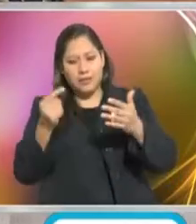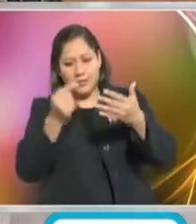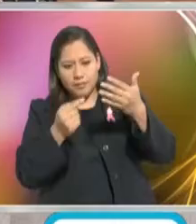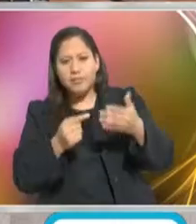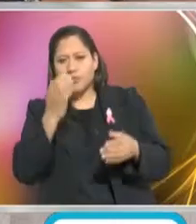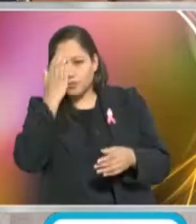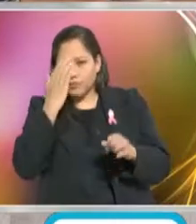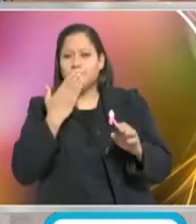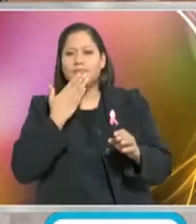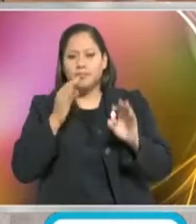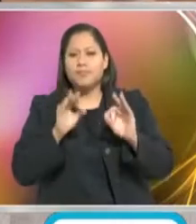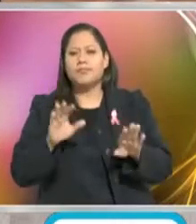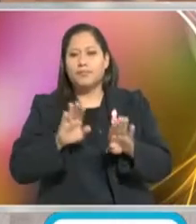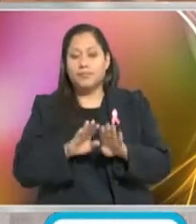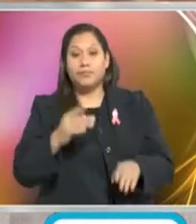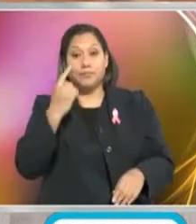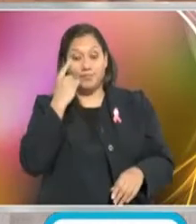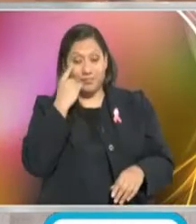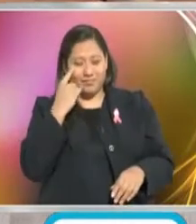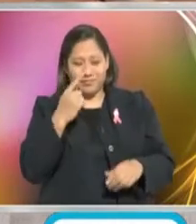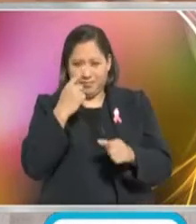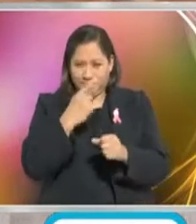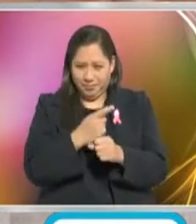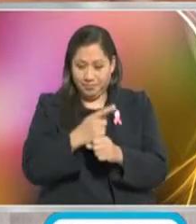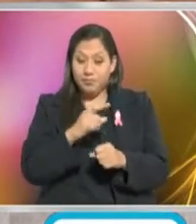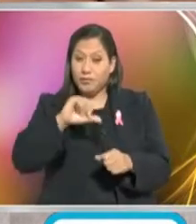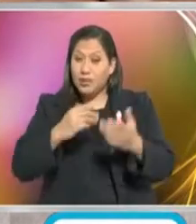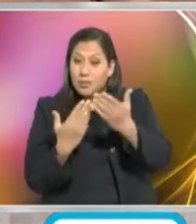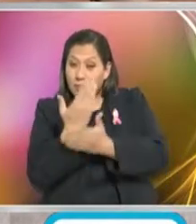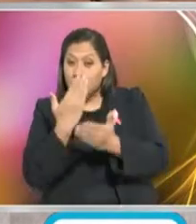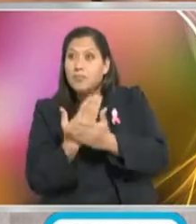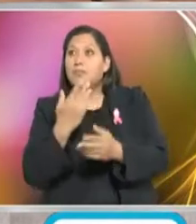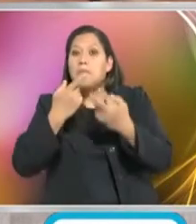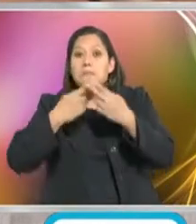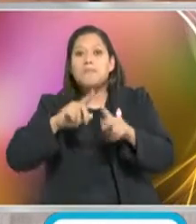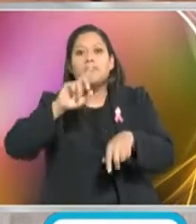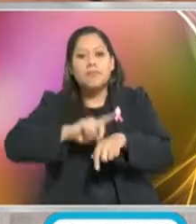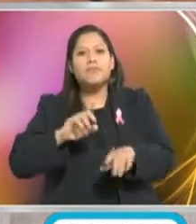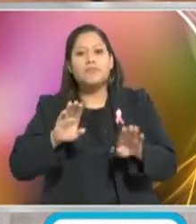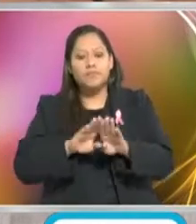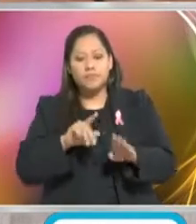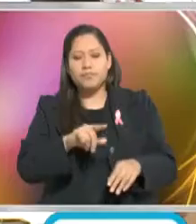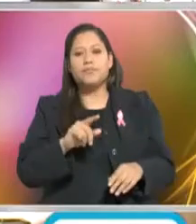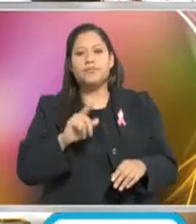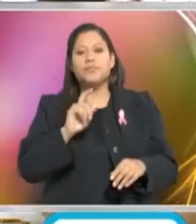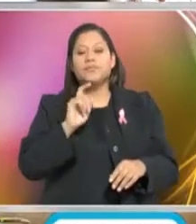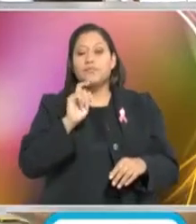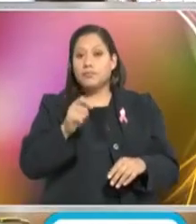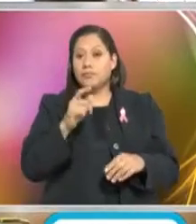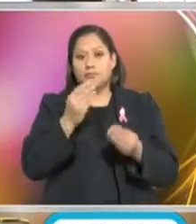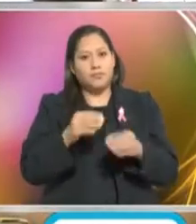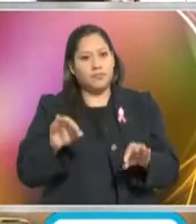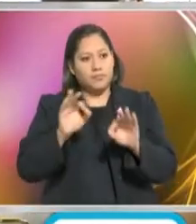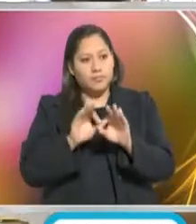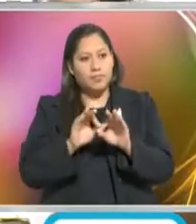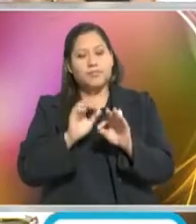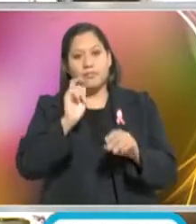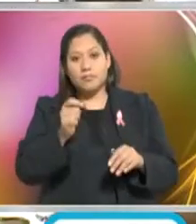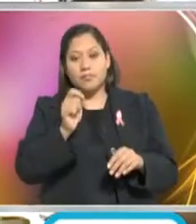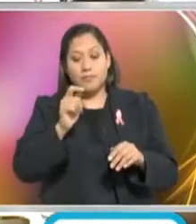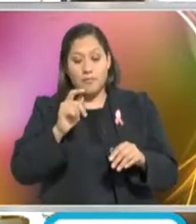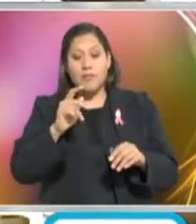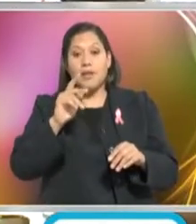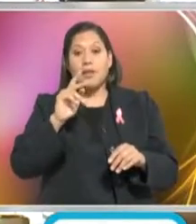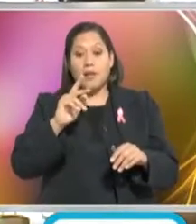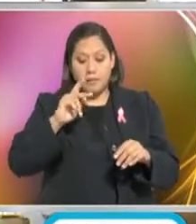Vamos a conocer Bueno, esto. ¿cómo vamos a empezar nuestro día? Vamos a empezar nuestro día alcalinizándolo. Esto es muy importante, es decir, cambiando